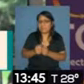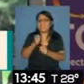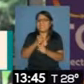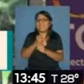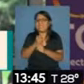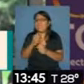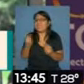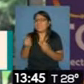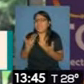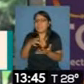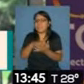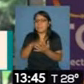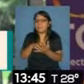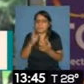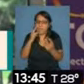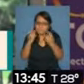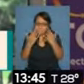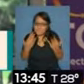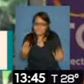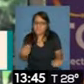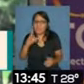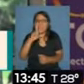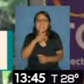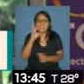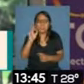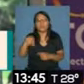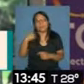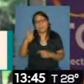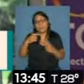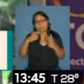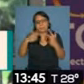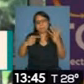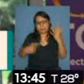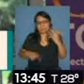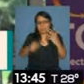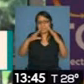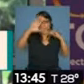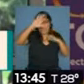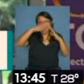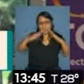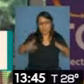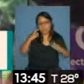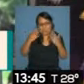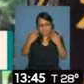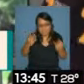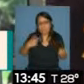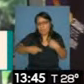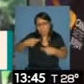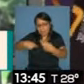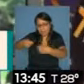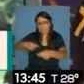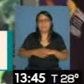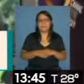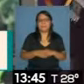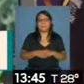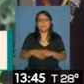exploración de litio y otros metales raros. Entonces sí, hablamos también de inversión. Es decir que